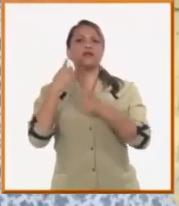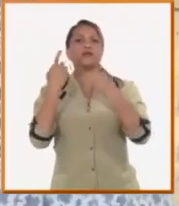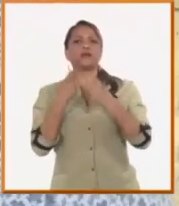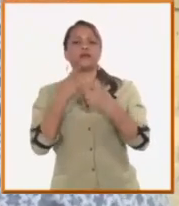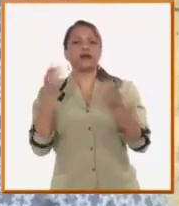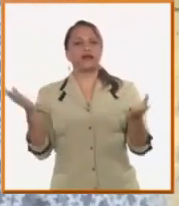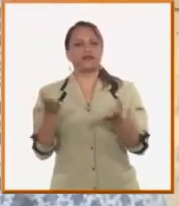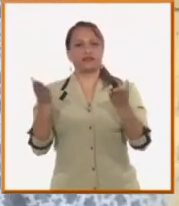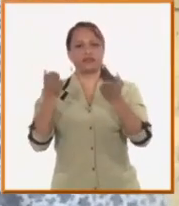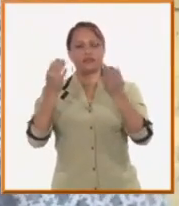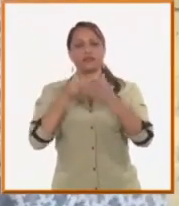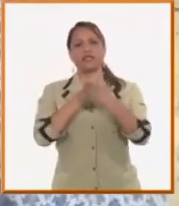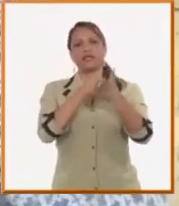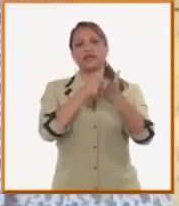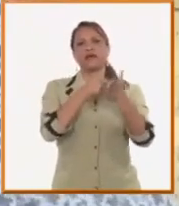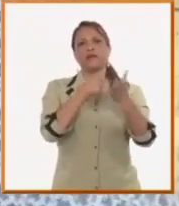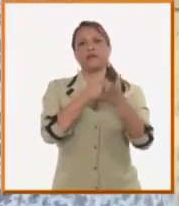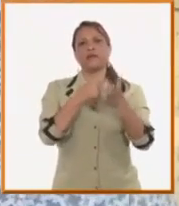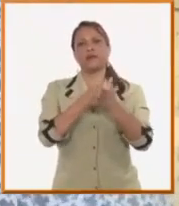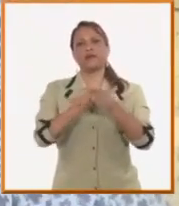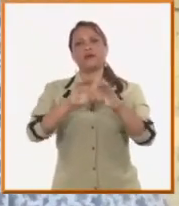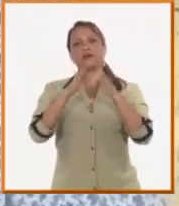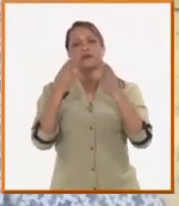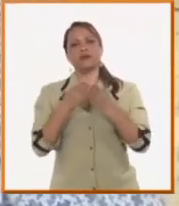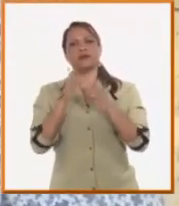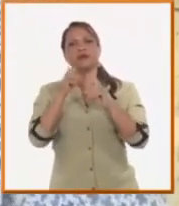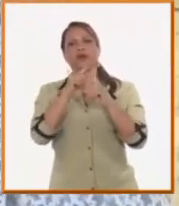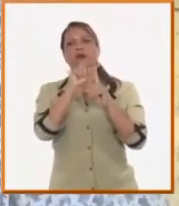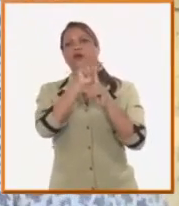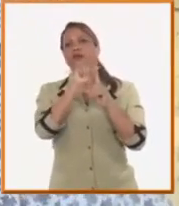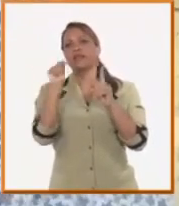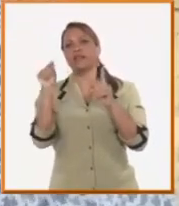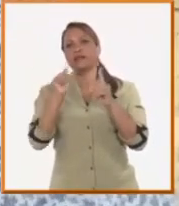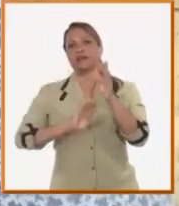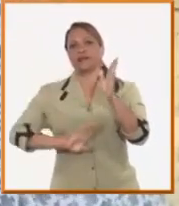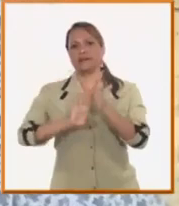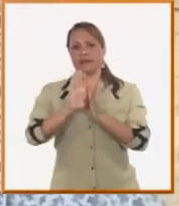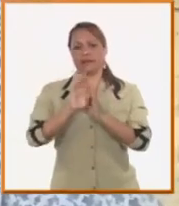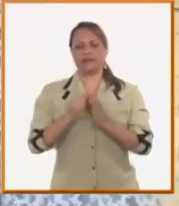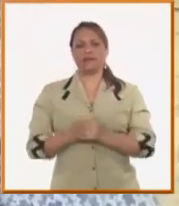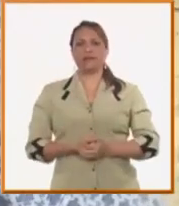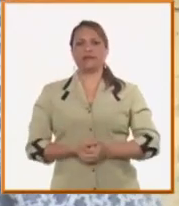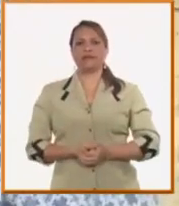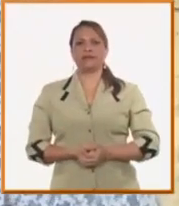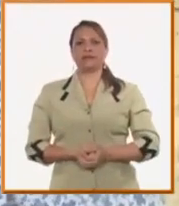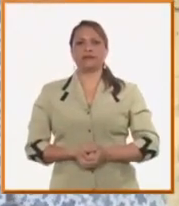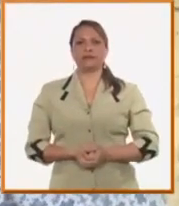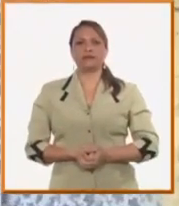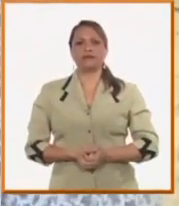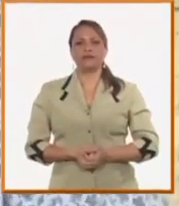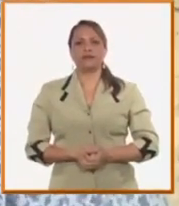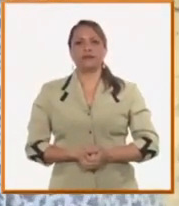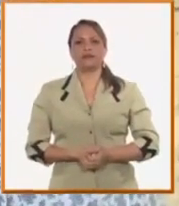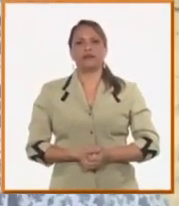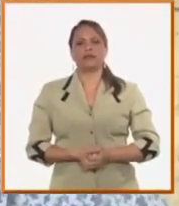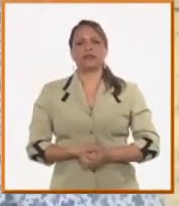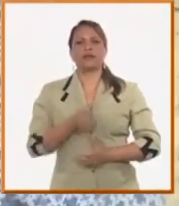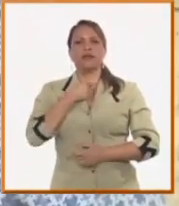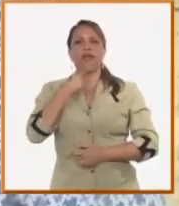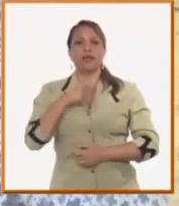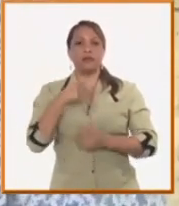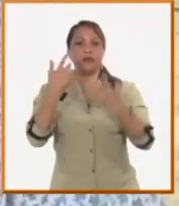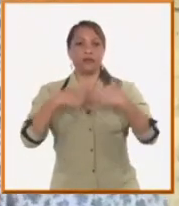dinamismo, un mayor impulso a todos los temas de desarrollo, a todos los temas de actualización, a todos los temas que necesita la